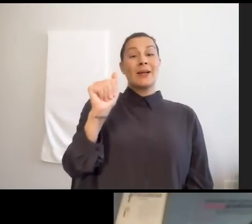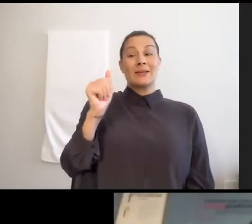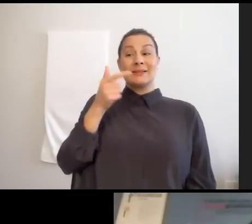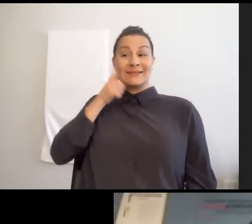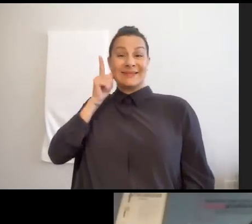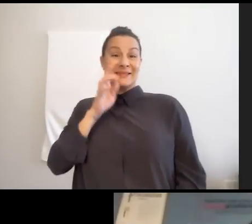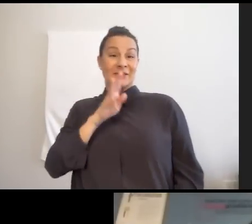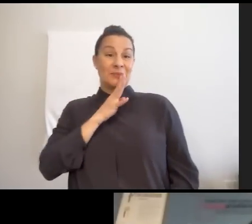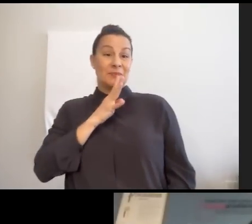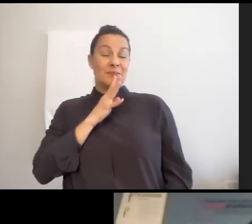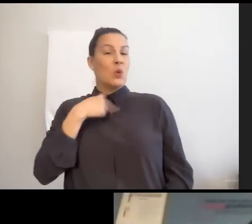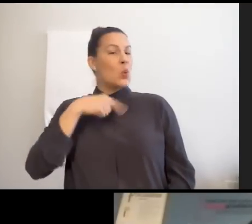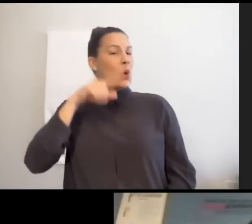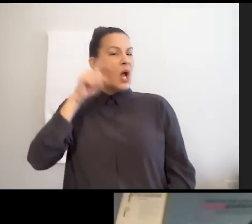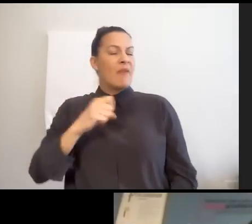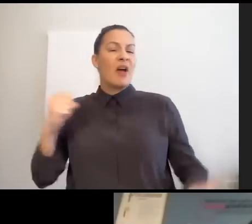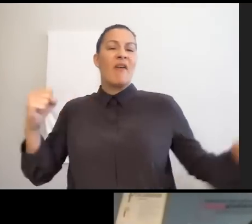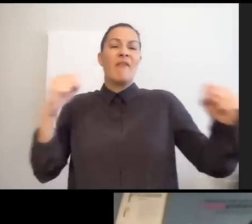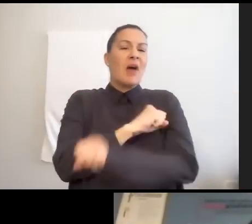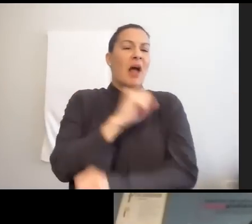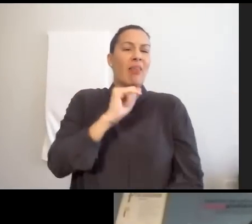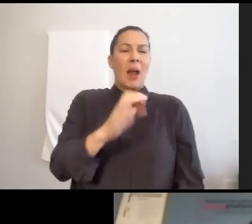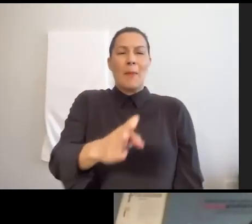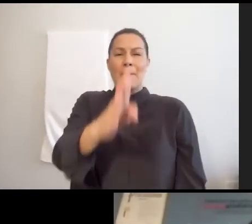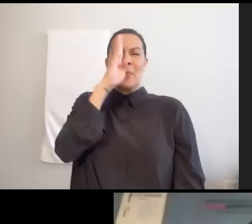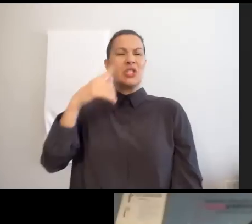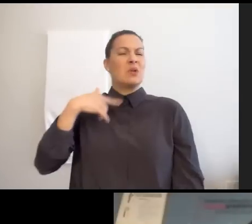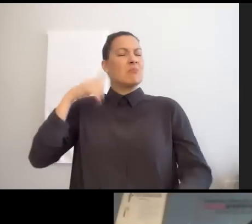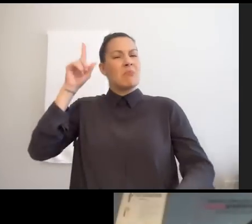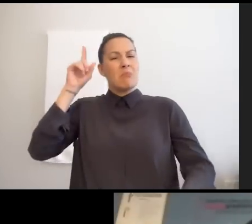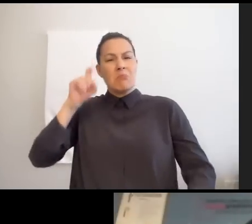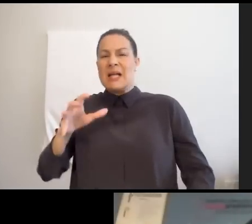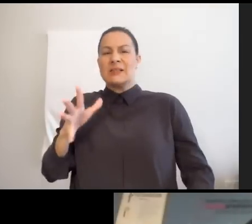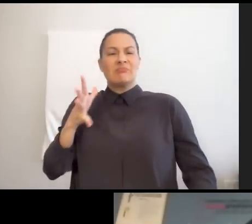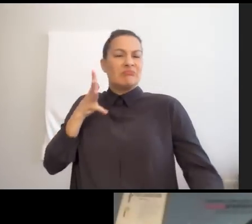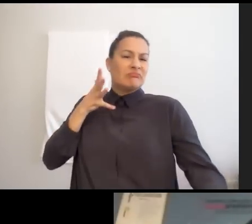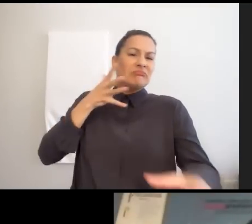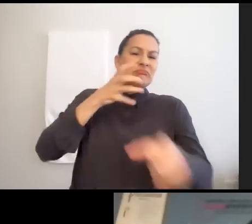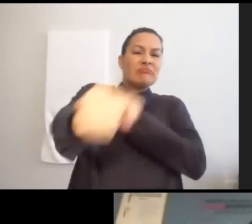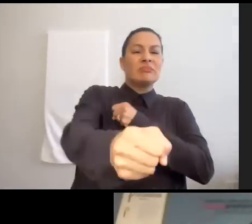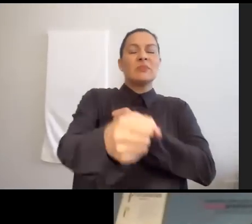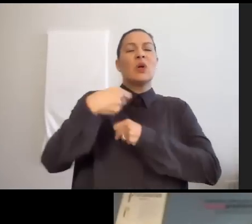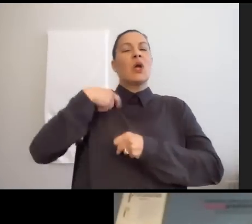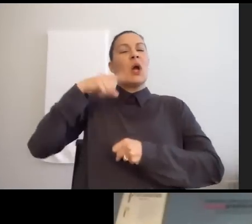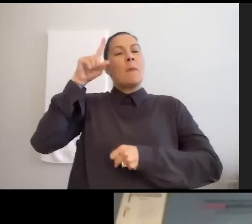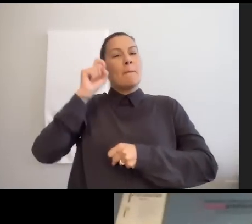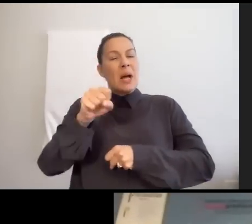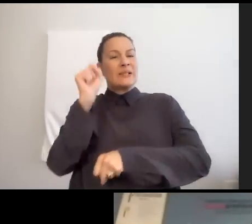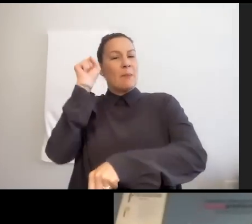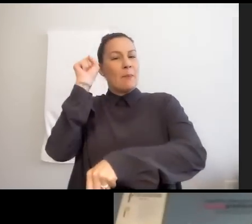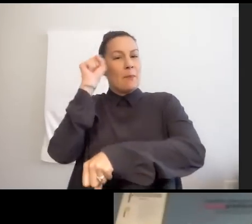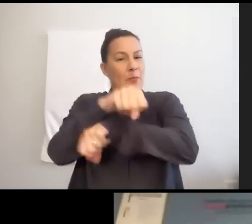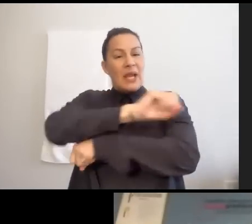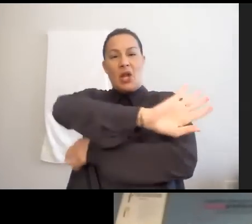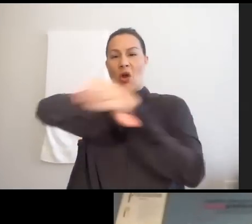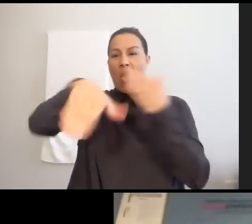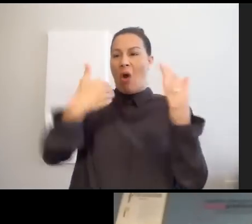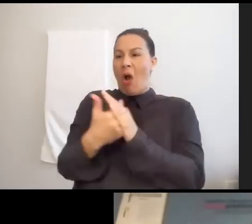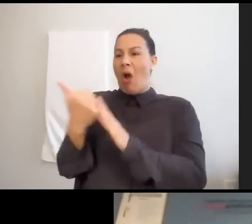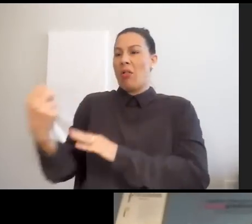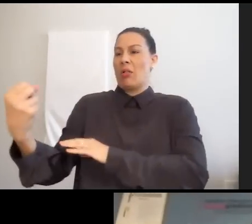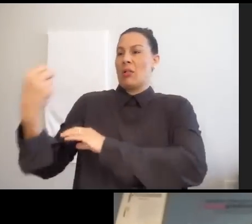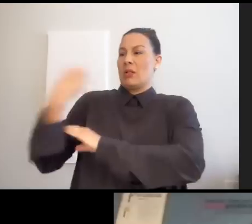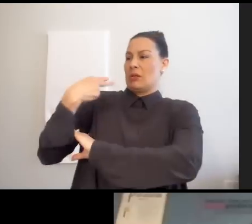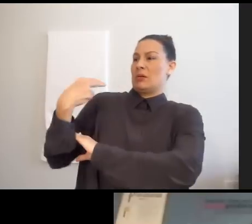fighting like bitches. We need to be ruthless. We need to fight all of these organizations that keep trampling us now and